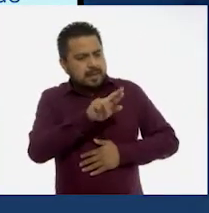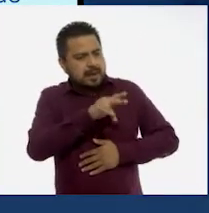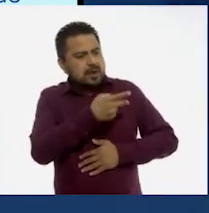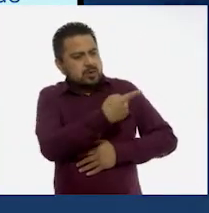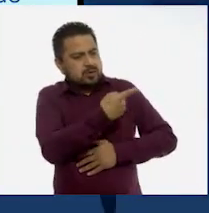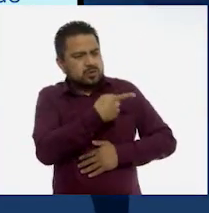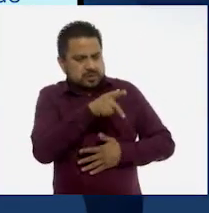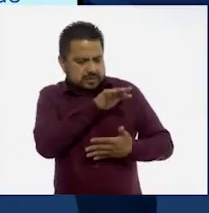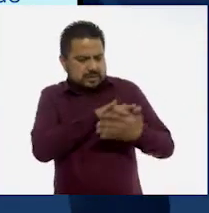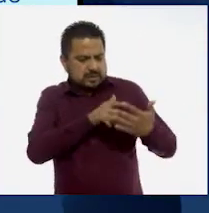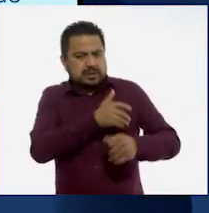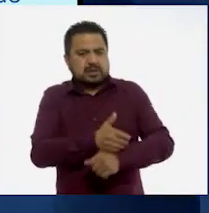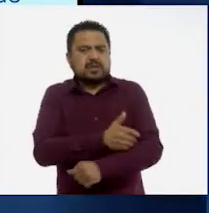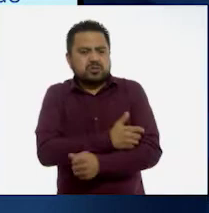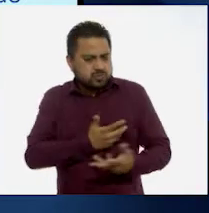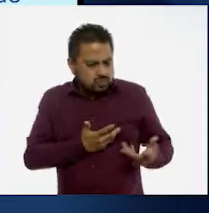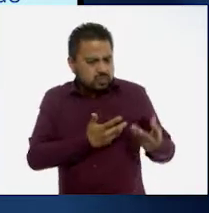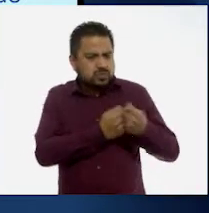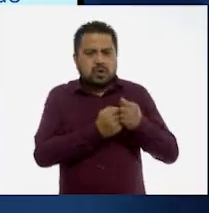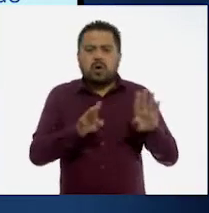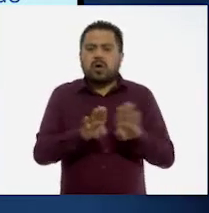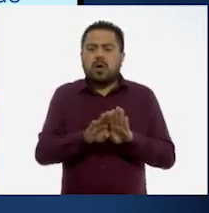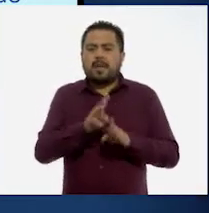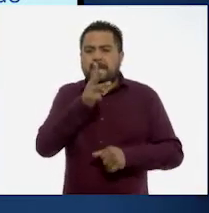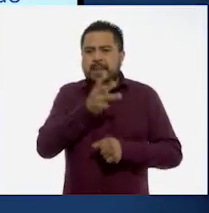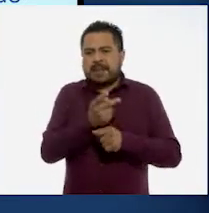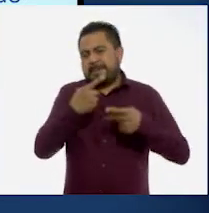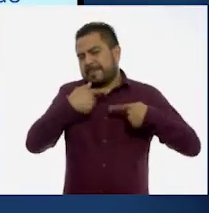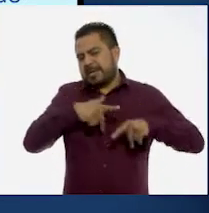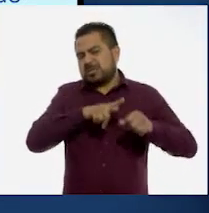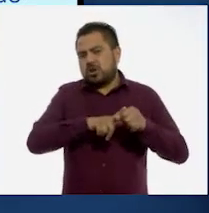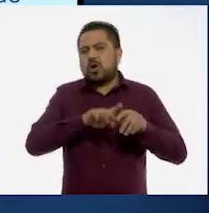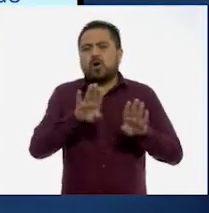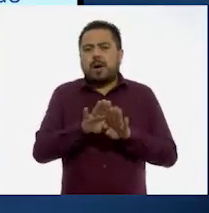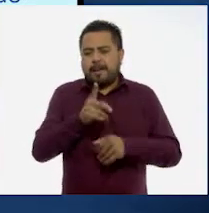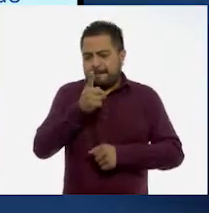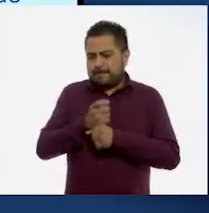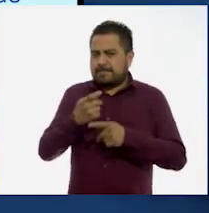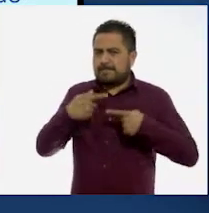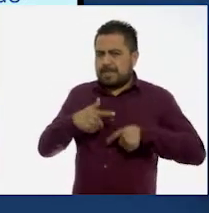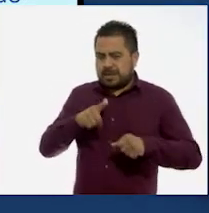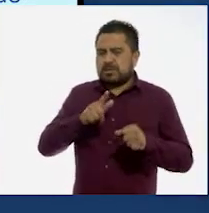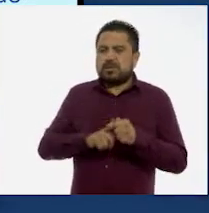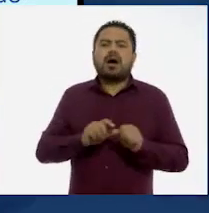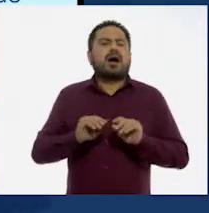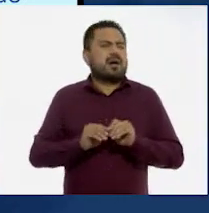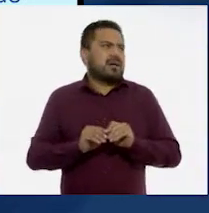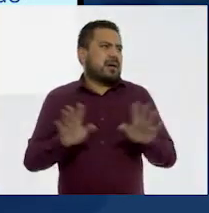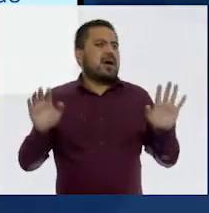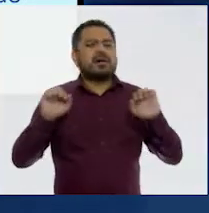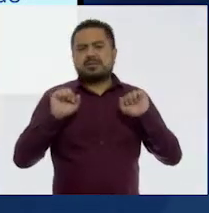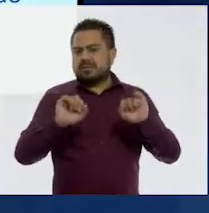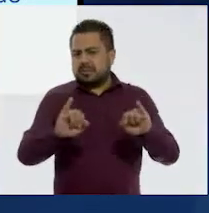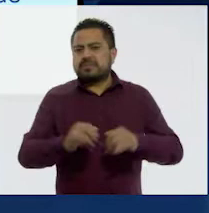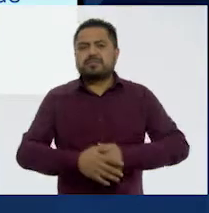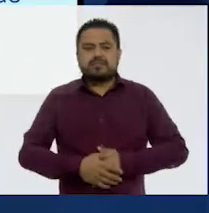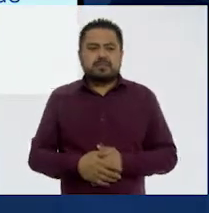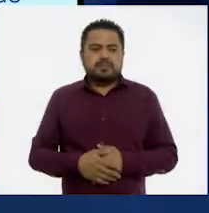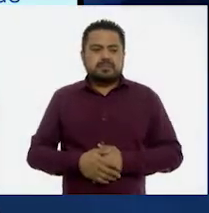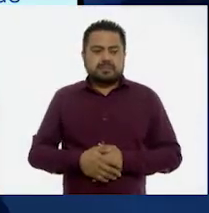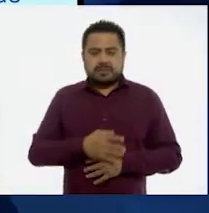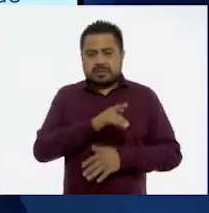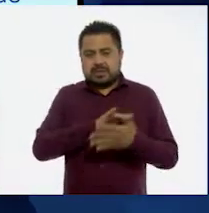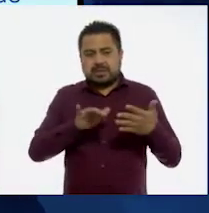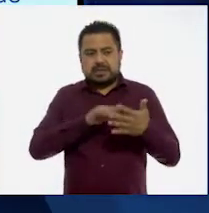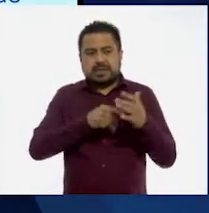acompañes leyendo cómo está en tercera persona y cómo nos queda en primera persona. Claro que sí. Texto en